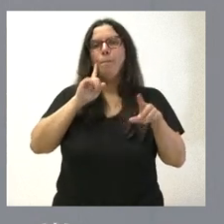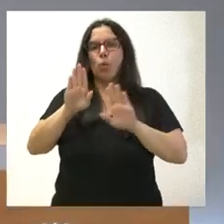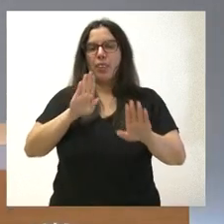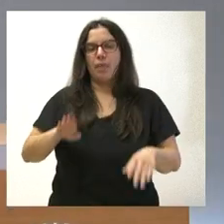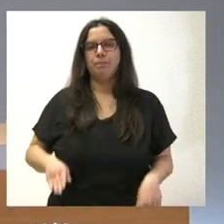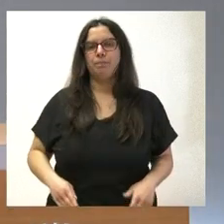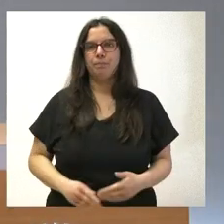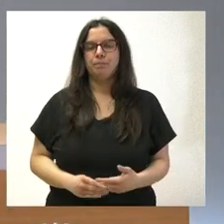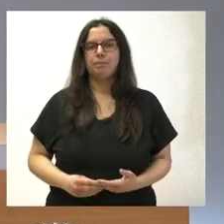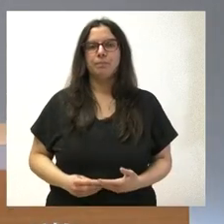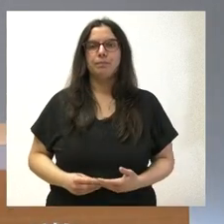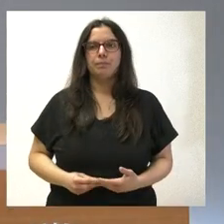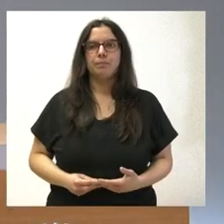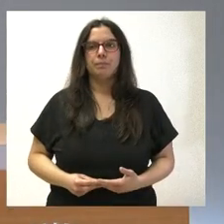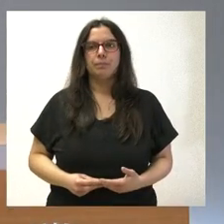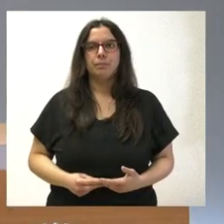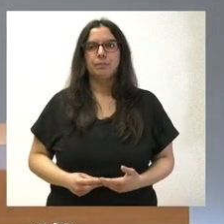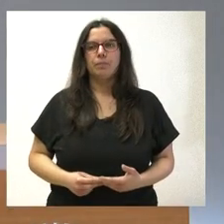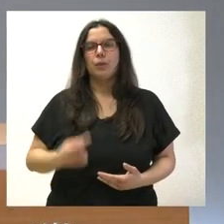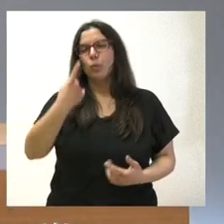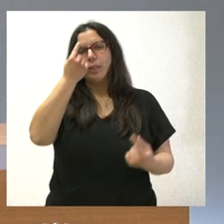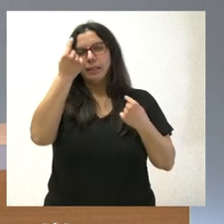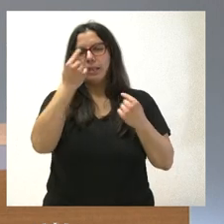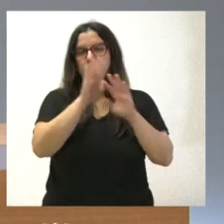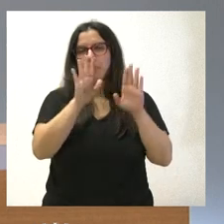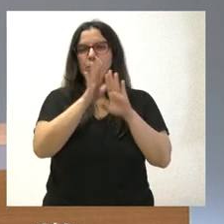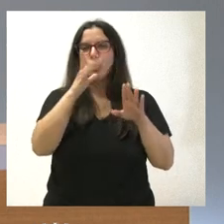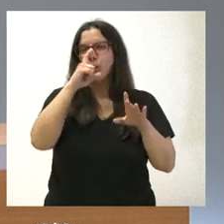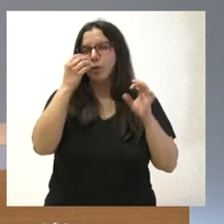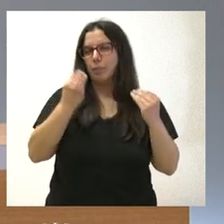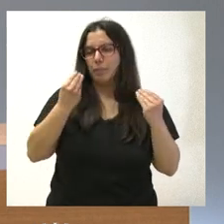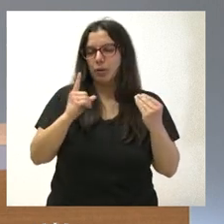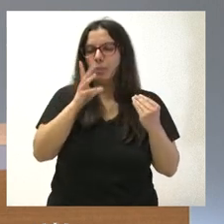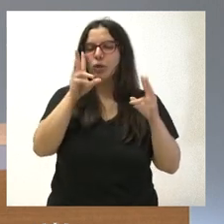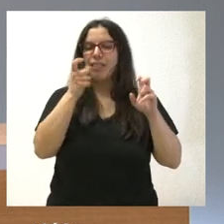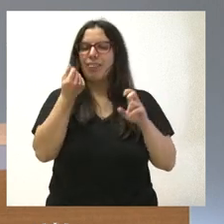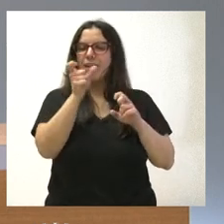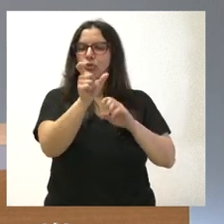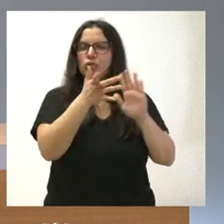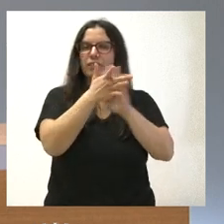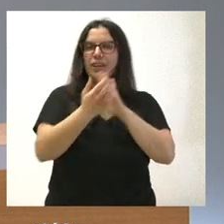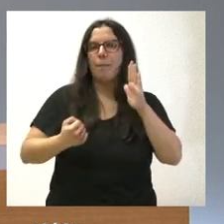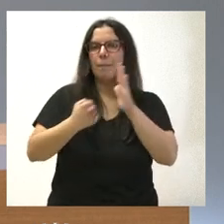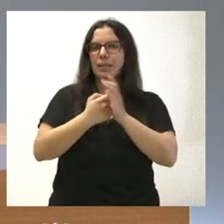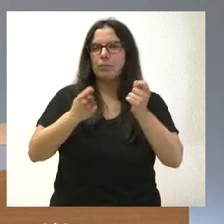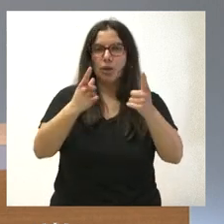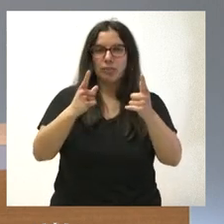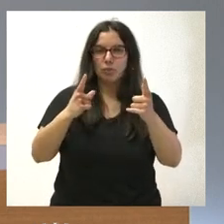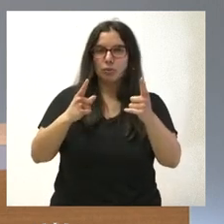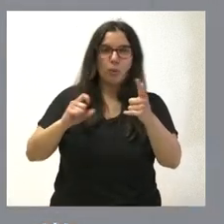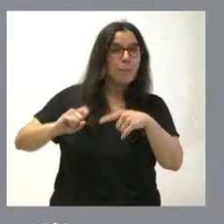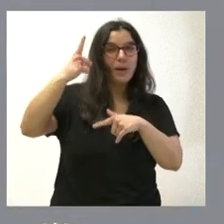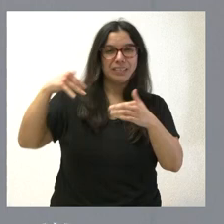Eh sí solo una matización porque no no recuerdo bien pero con esta cifra estaríamos hablando de un techo de gasto récord